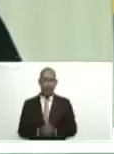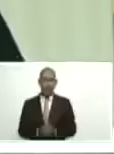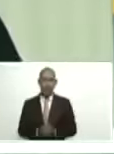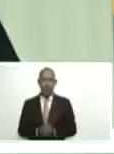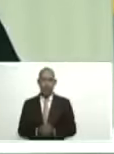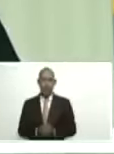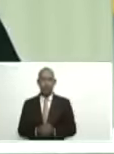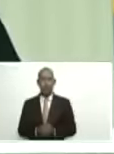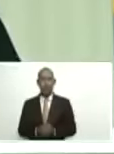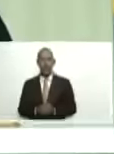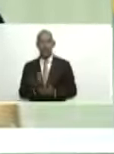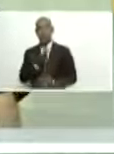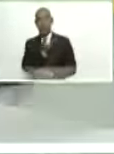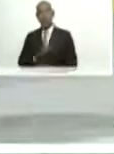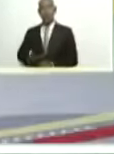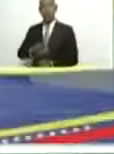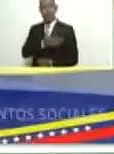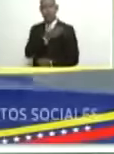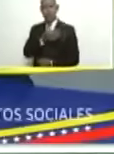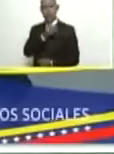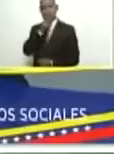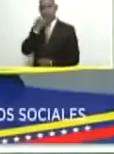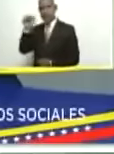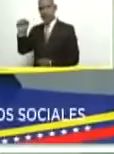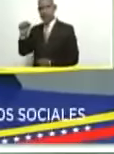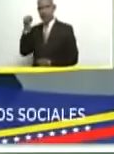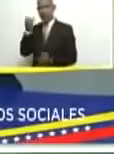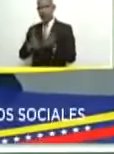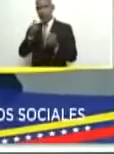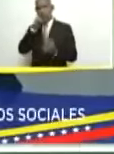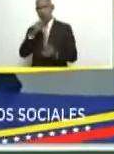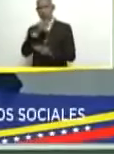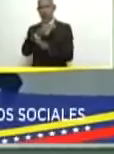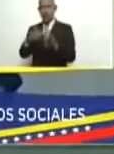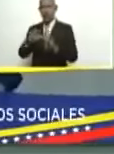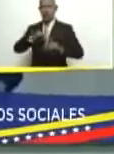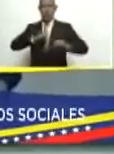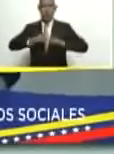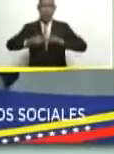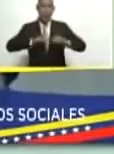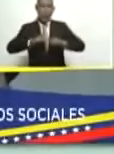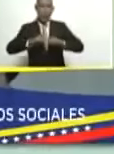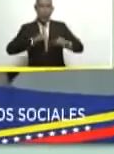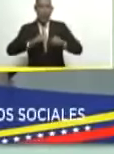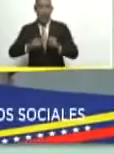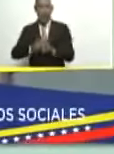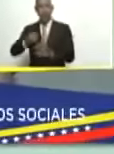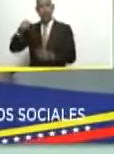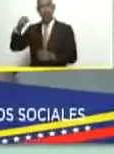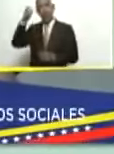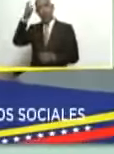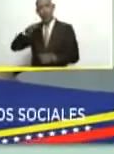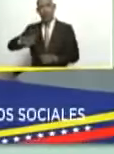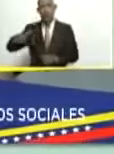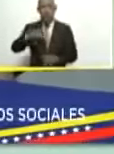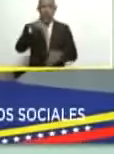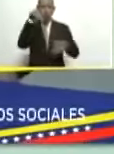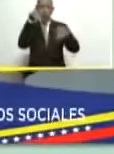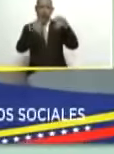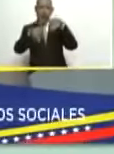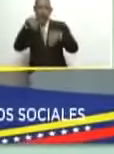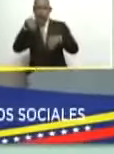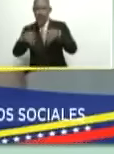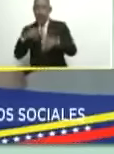No, efectivamente, presidente, en el último año y medio la movilización del pueblo para elegir a